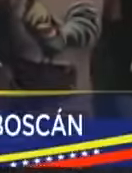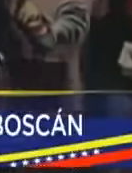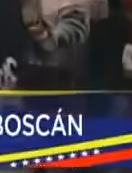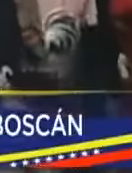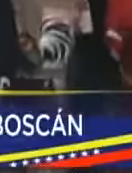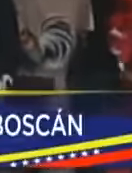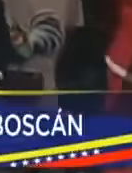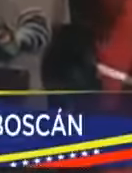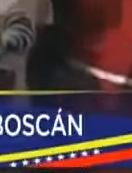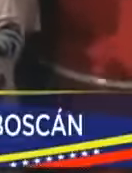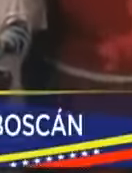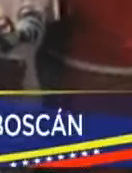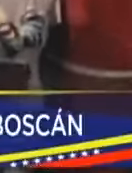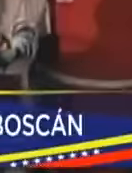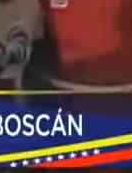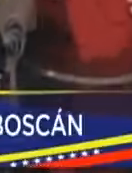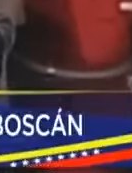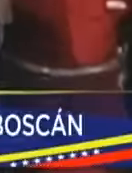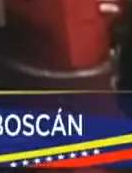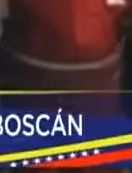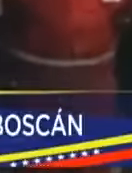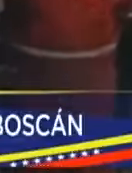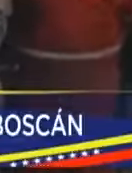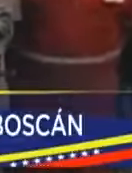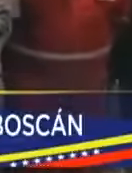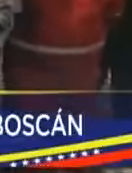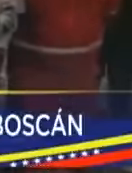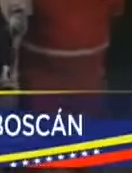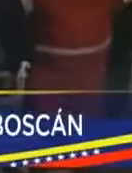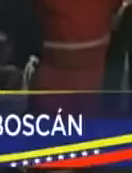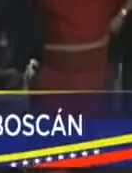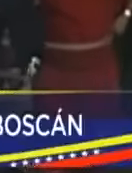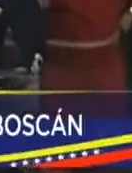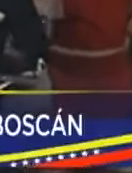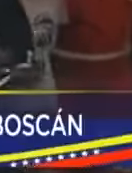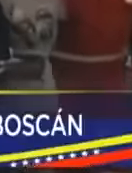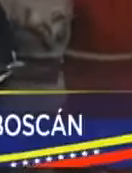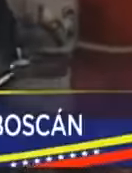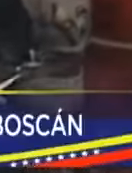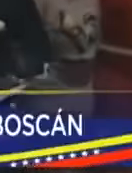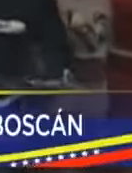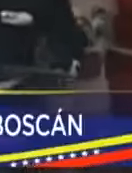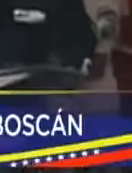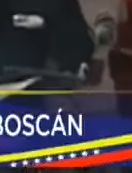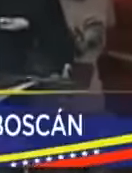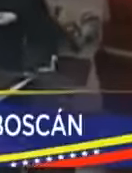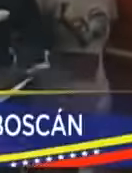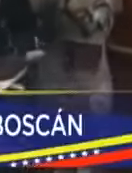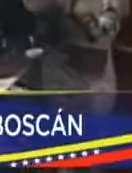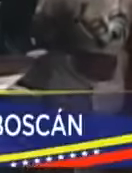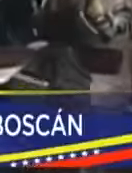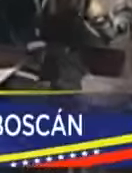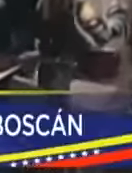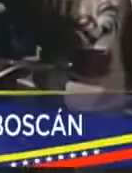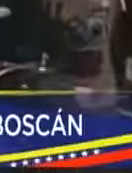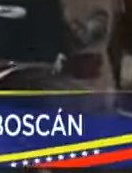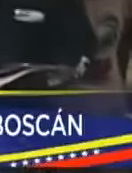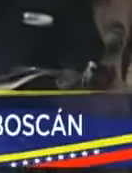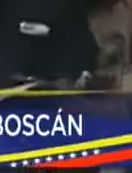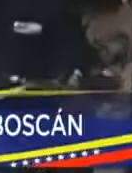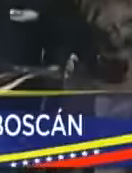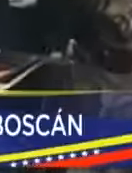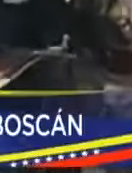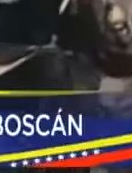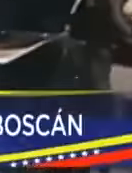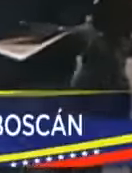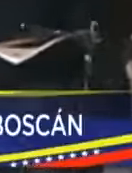usted puede observar, es un campo que viene en franco crecimiento. Hoy estamos en promedio de 83.000